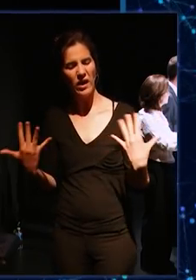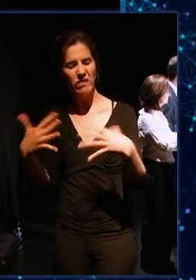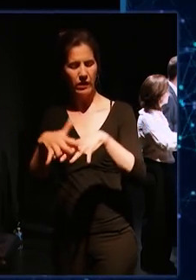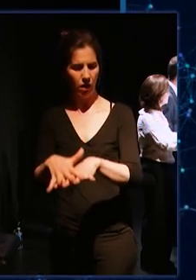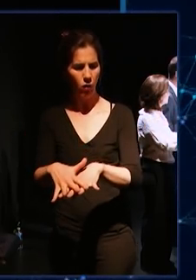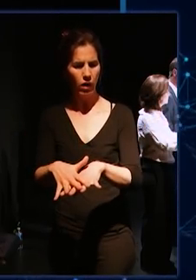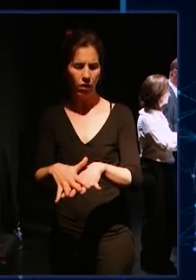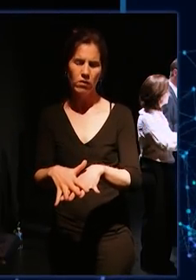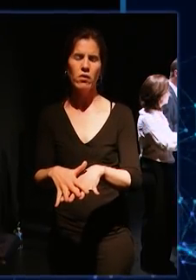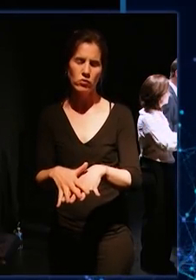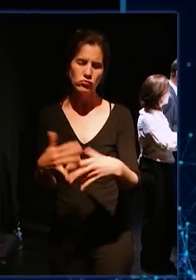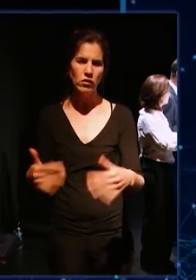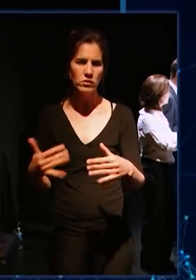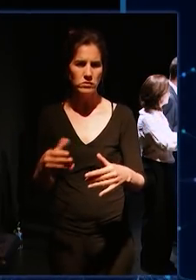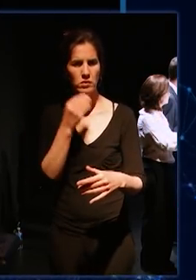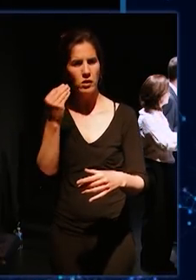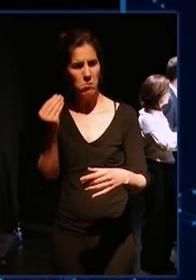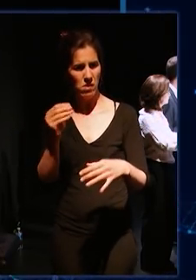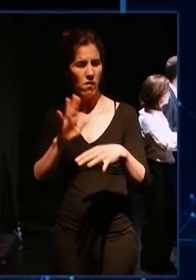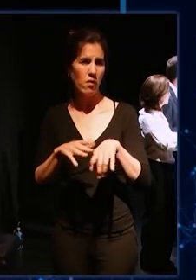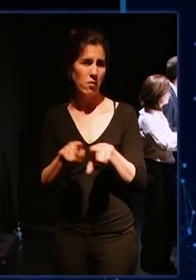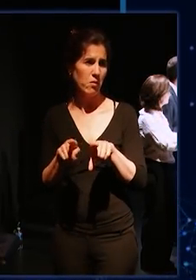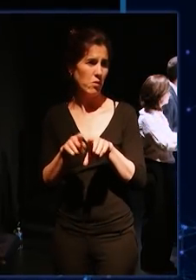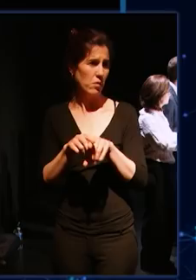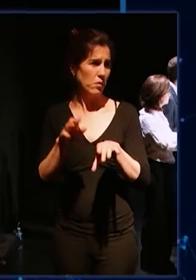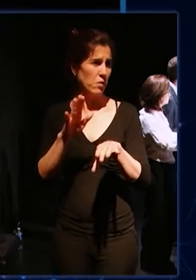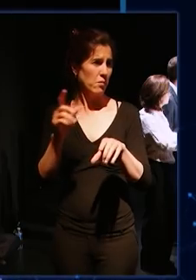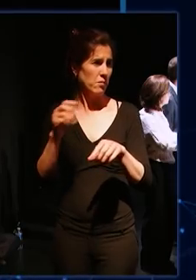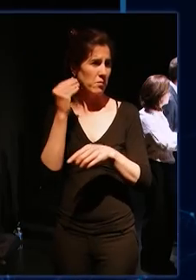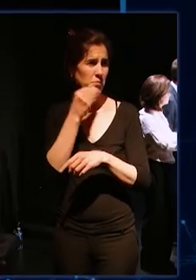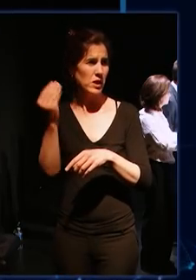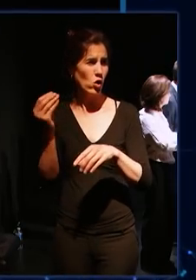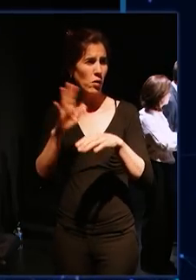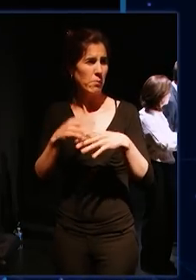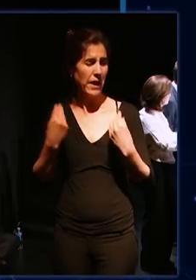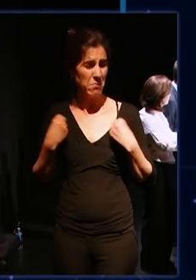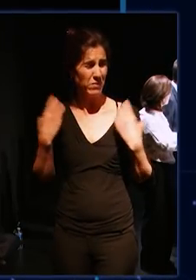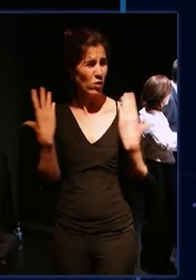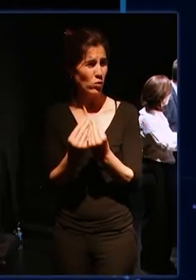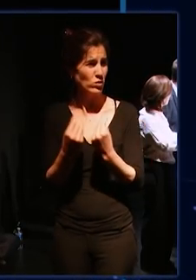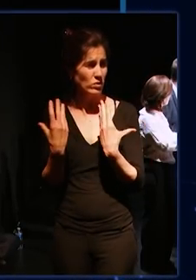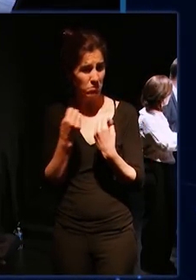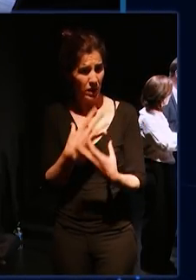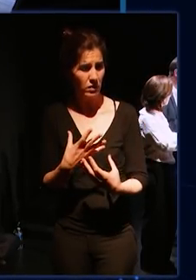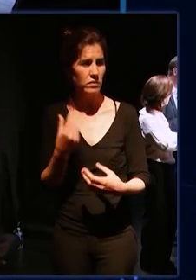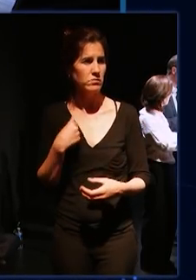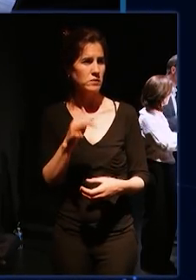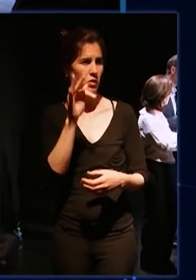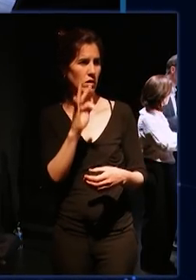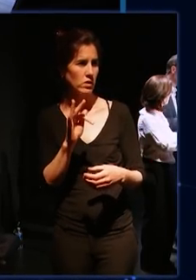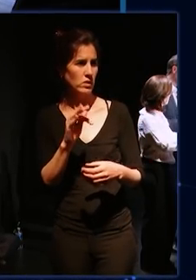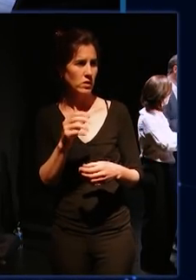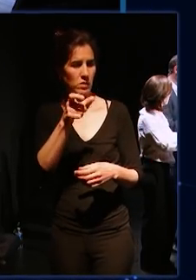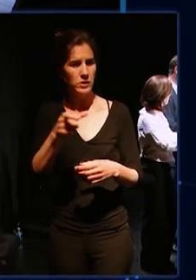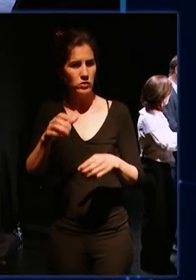caray, nos haría mejorar muchísimo el grado de convivencia. A Álvaro Blanco, de Gent pel Canvi. Bueno,